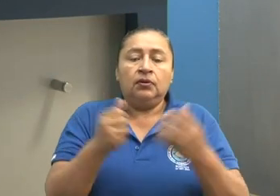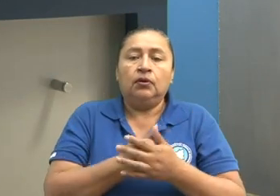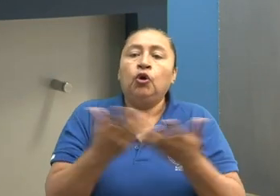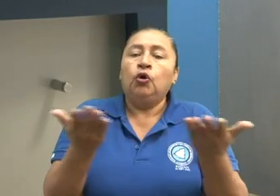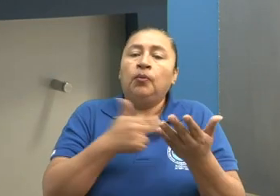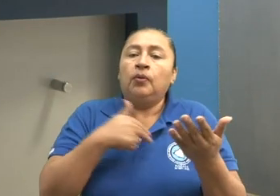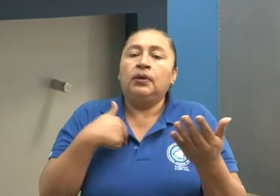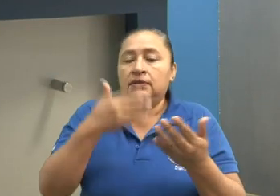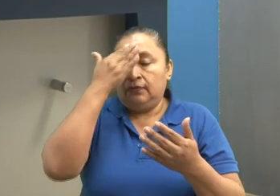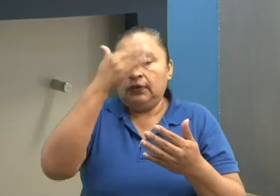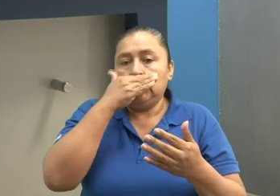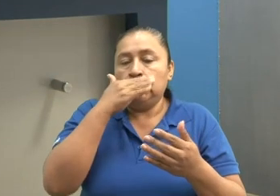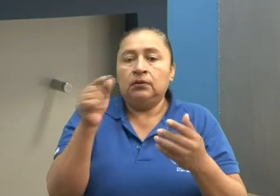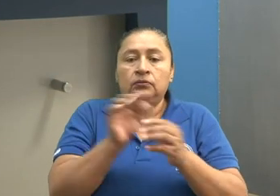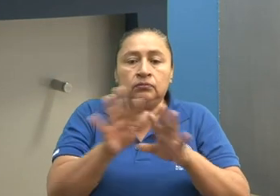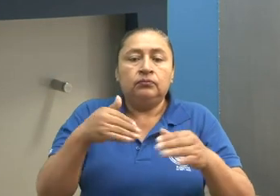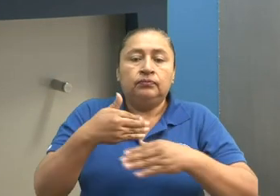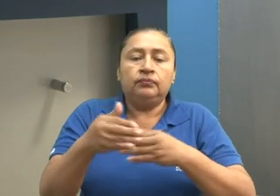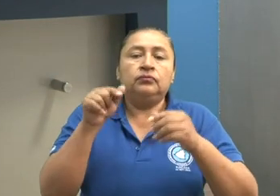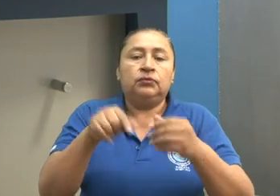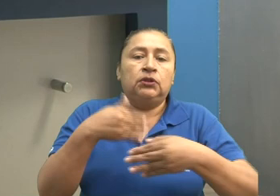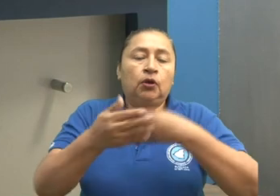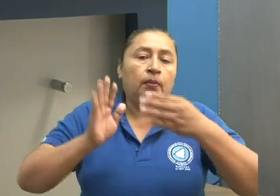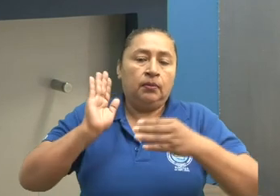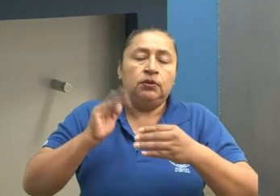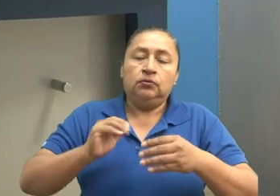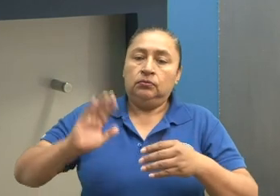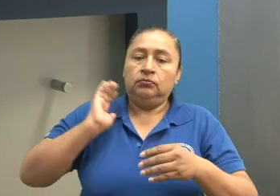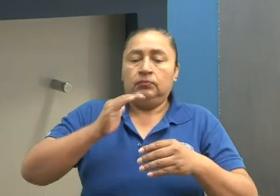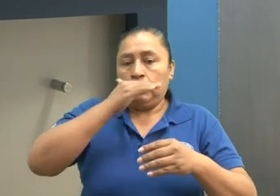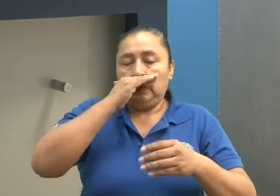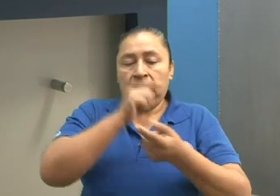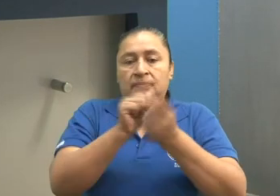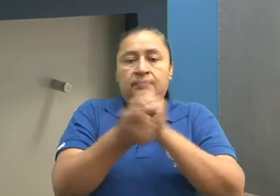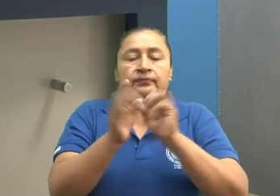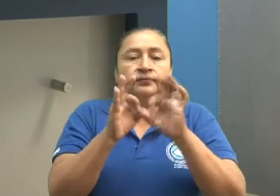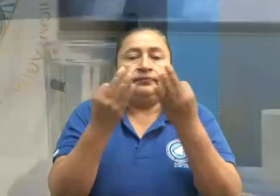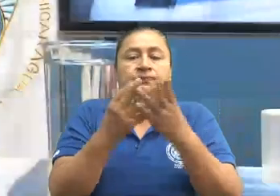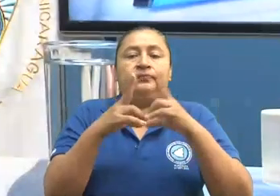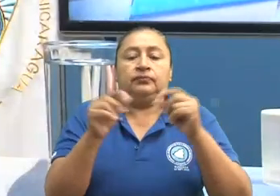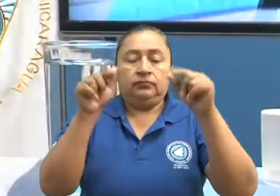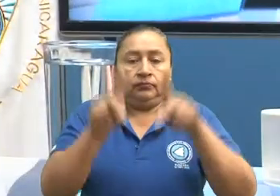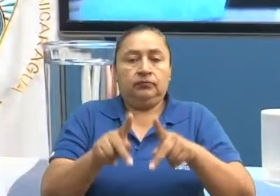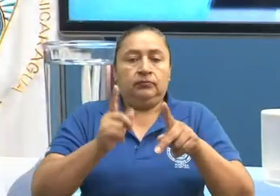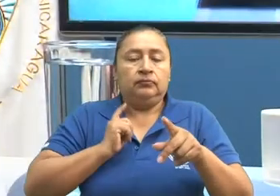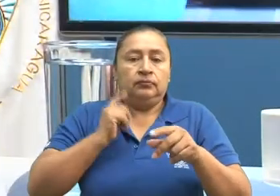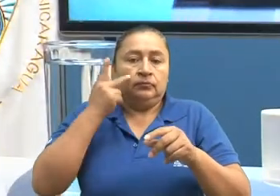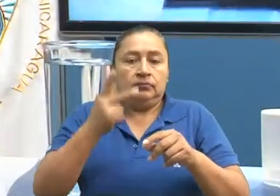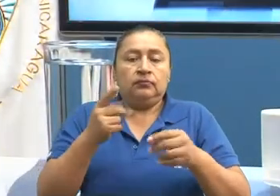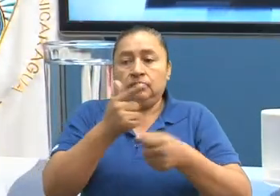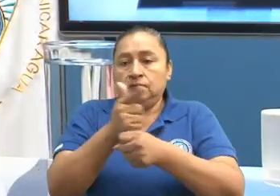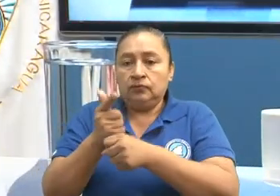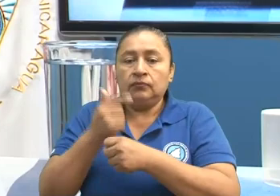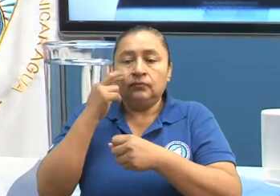hace el Frente Sandinista a modo de conclusión y lo que implica ese compromiso revolucionario con las familias nicaragüenses? Bueno, con las personas que ya vimos ahí en las